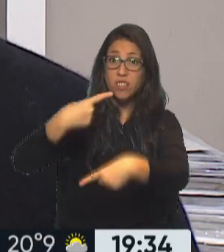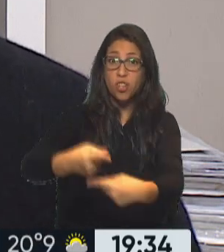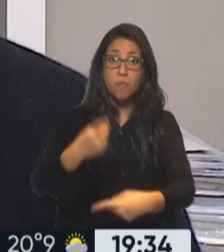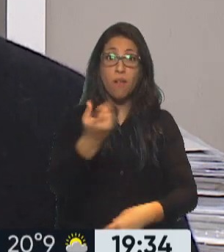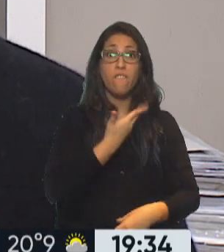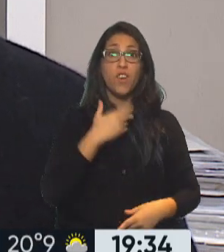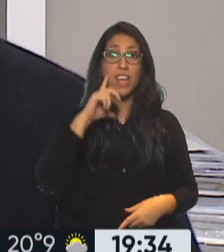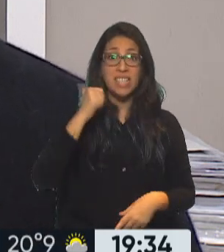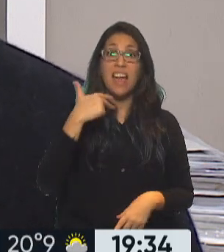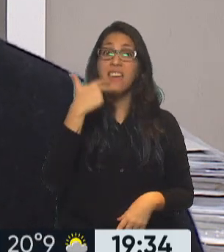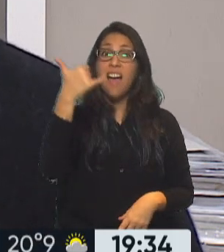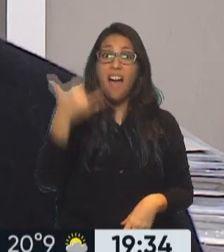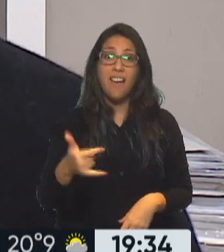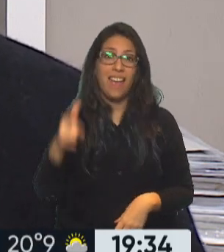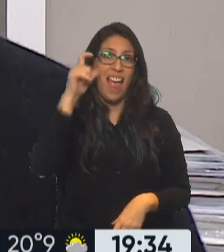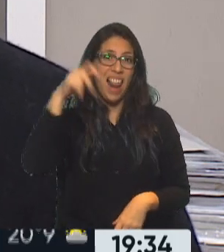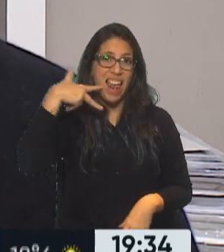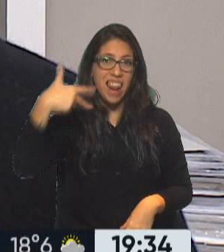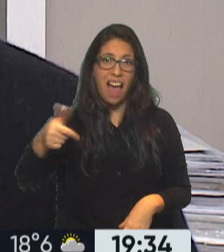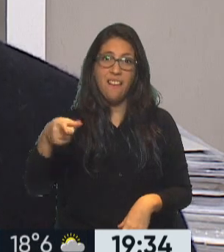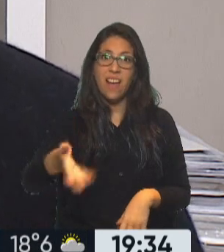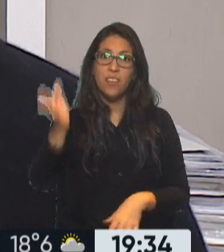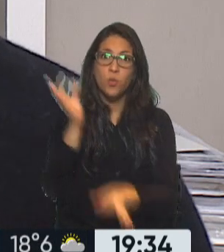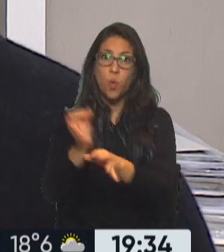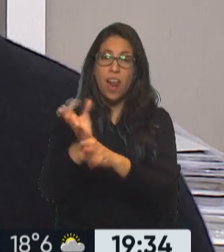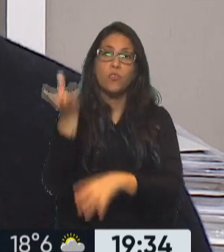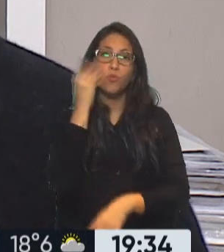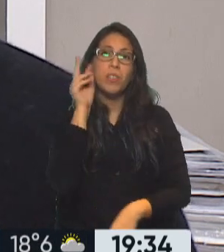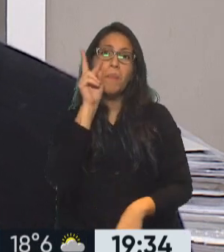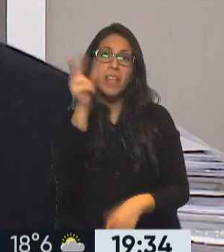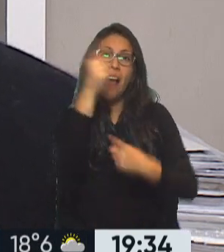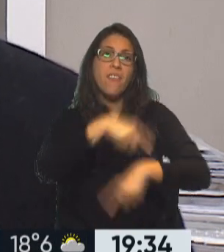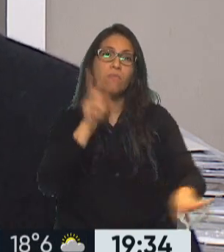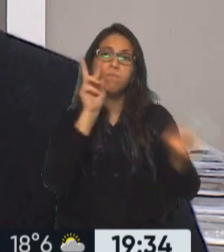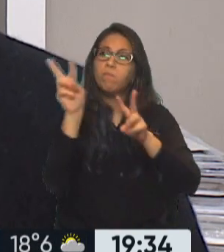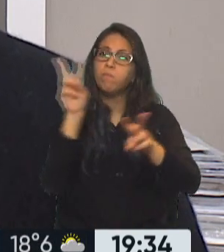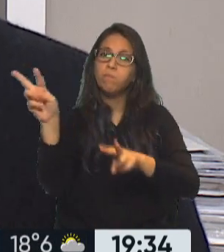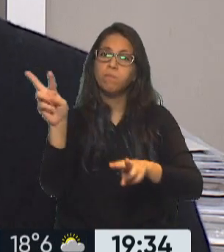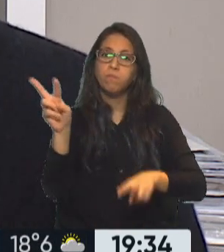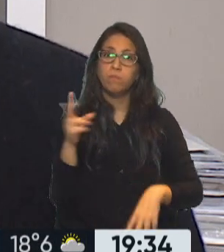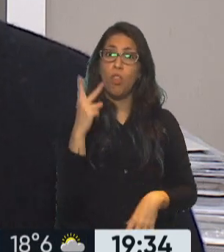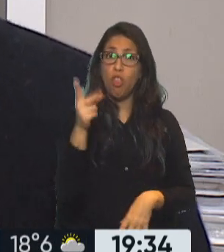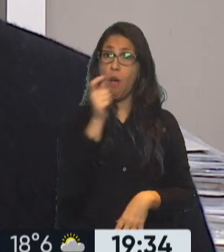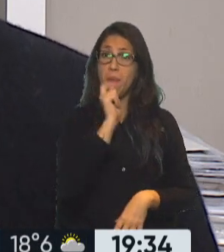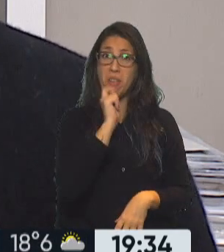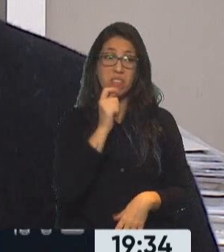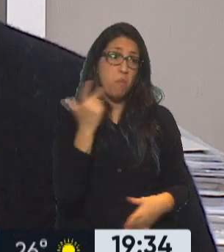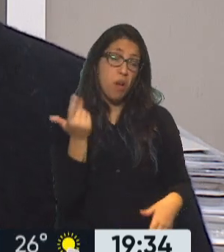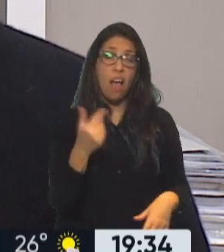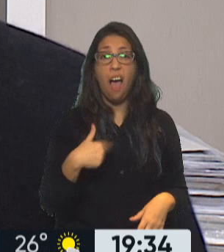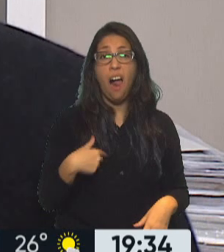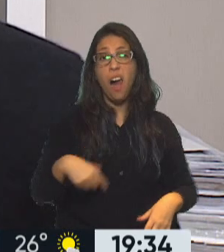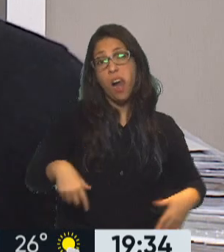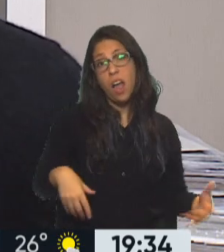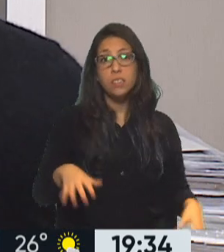Florencia tiene una hija que se llama Elenita que va al colegio que Escucha que mira es decir que dos comunicadoras por querer lastimar